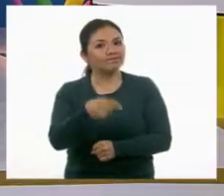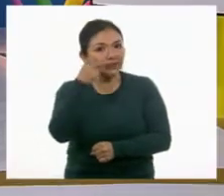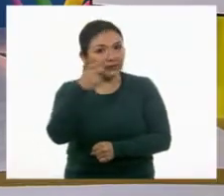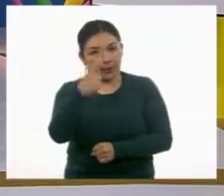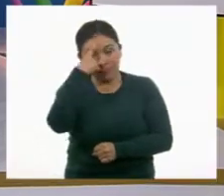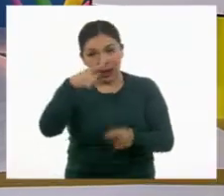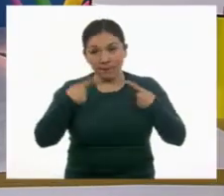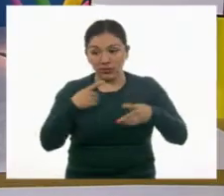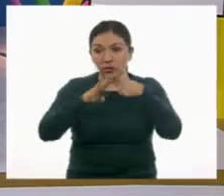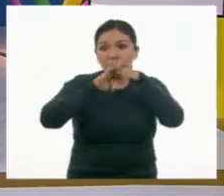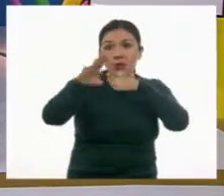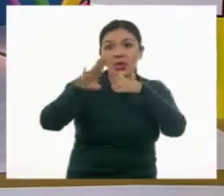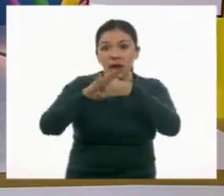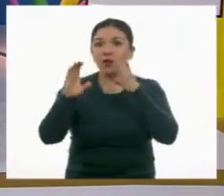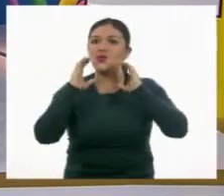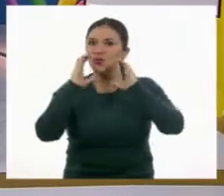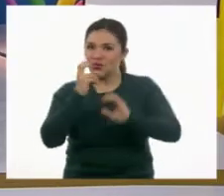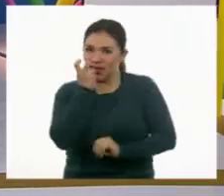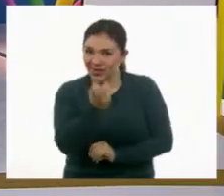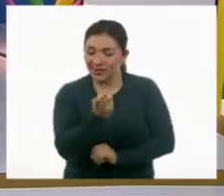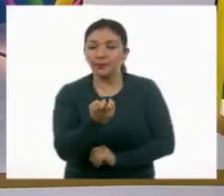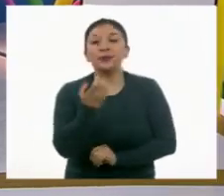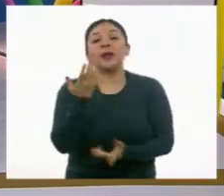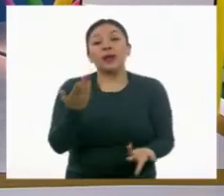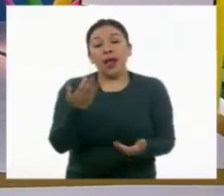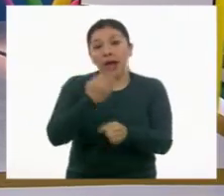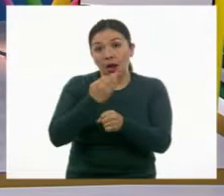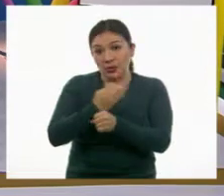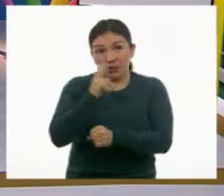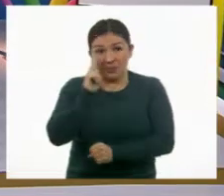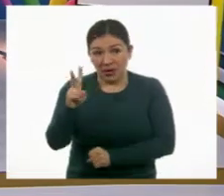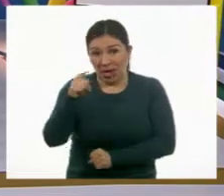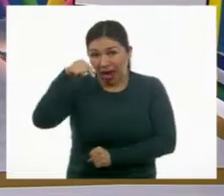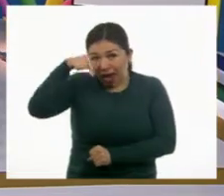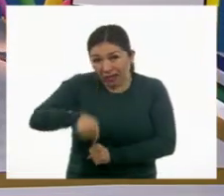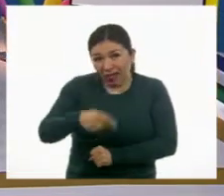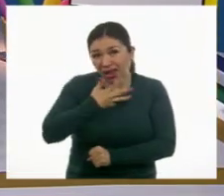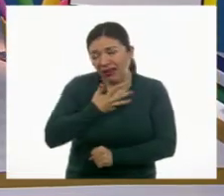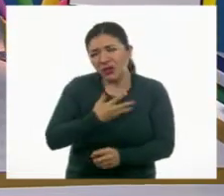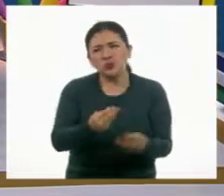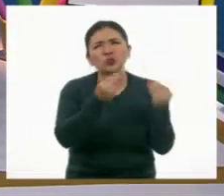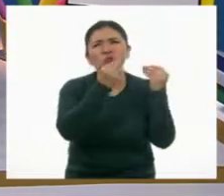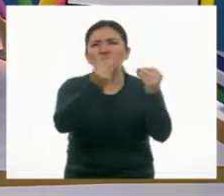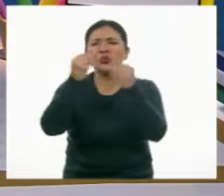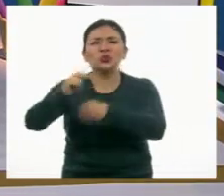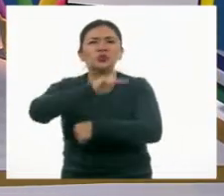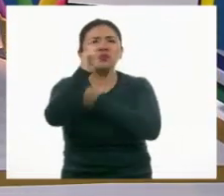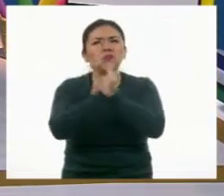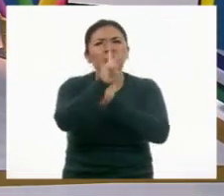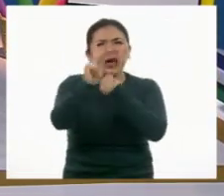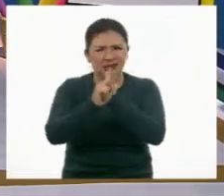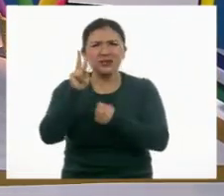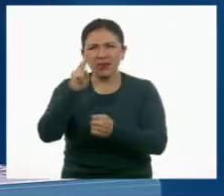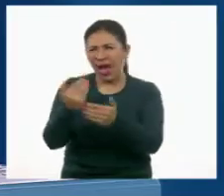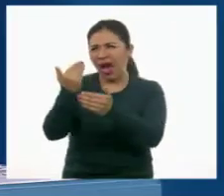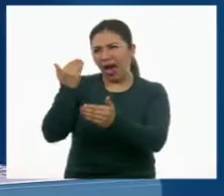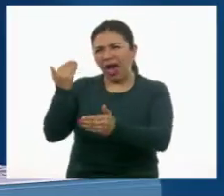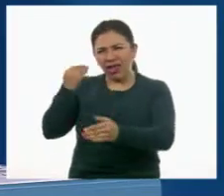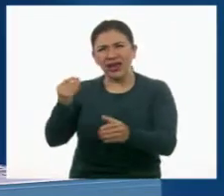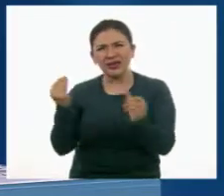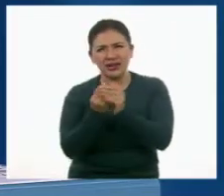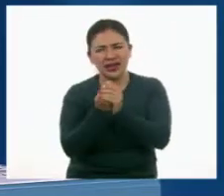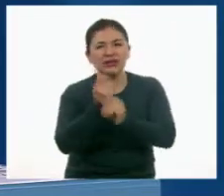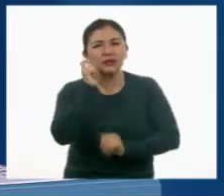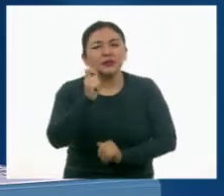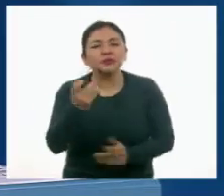las migraciones. Sí. Entonces aquí, mira, ya somos muchos, en muchos países, lo vimos en clases anteriores,